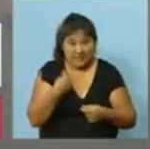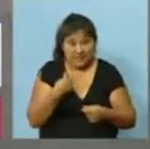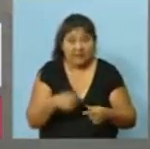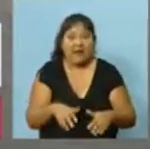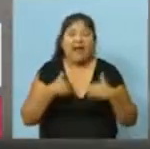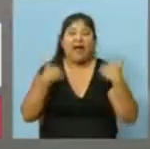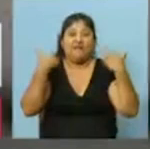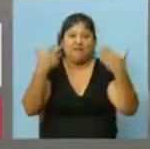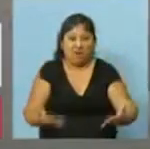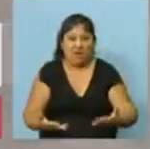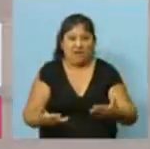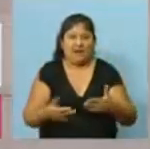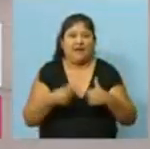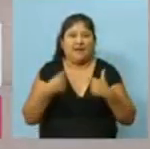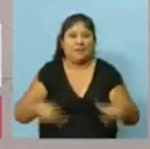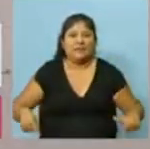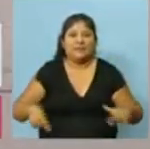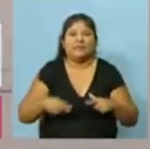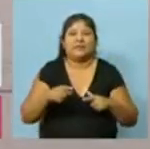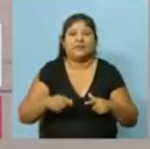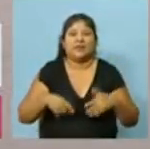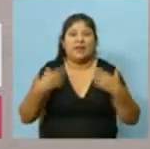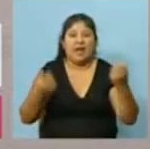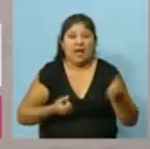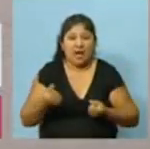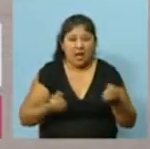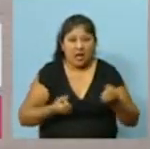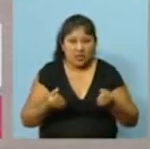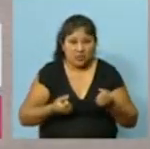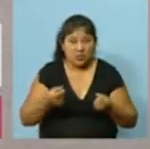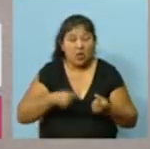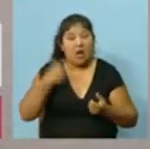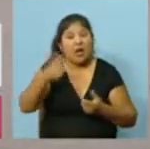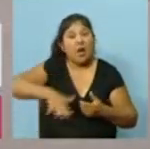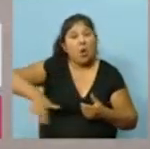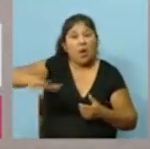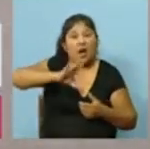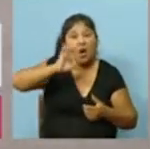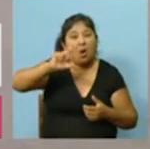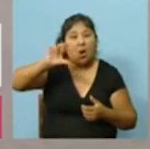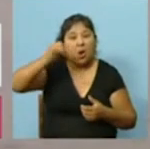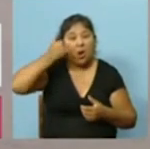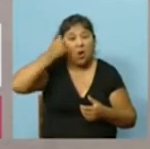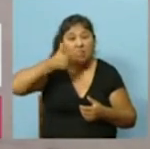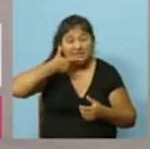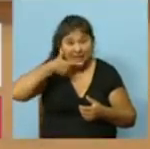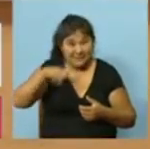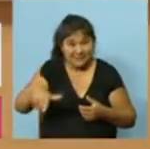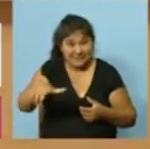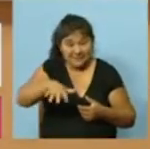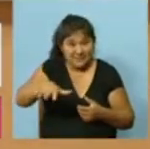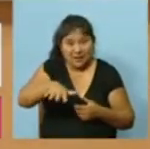las once de la noche tratando de recuperar varios vehículos que habían ido a la zona de ocloyas o camino de la ruta 35 que se cortó